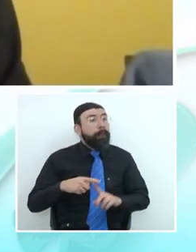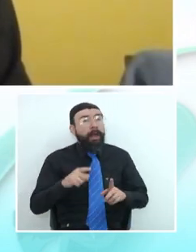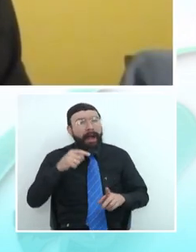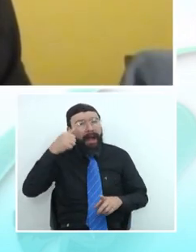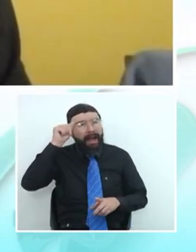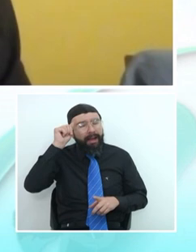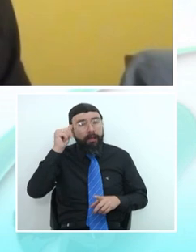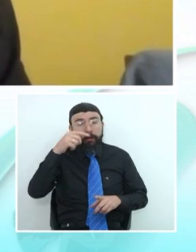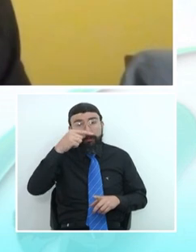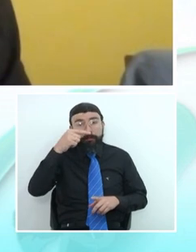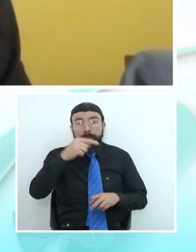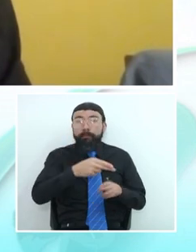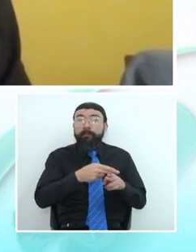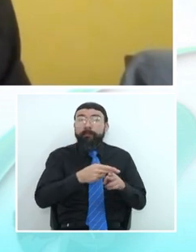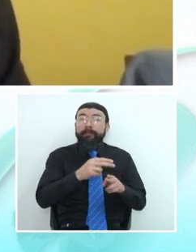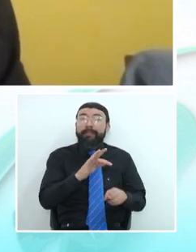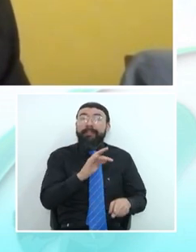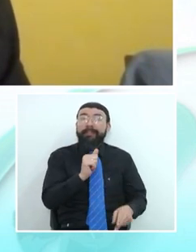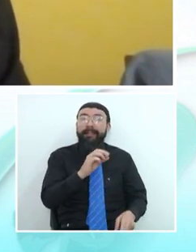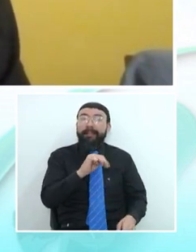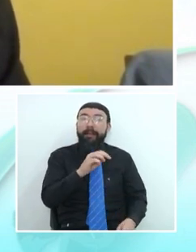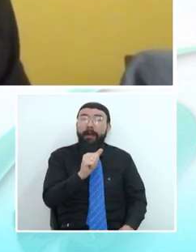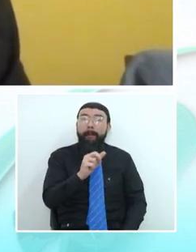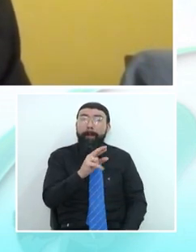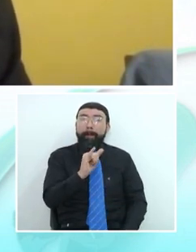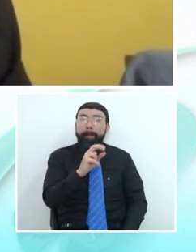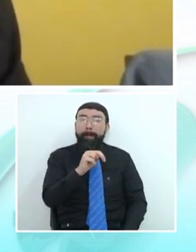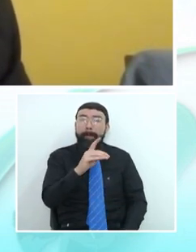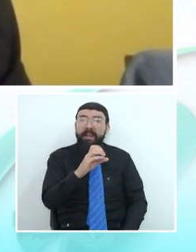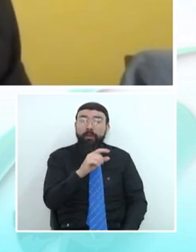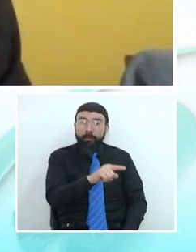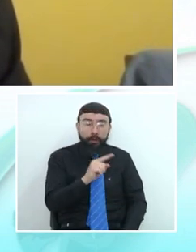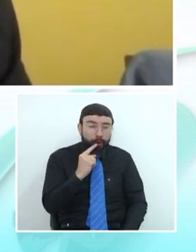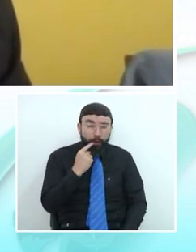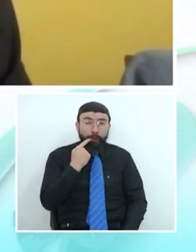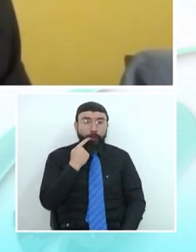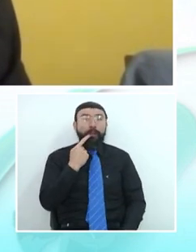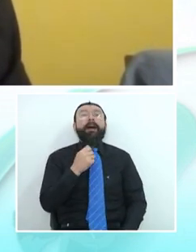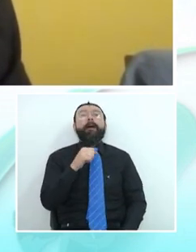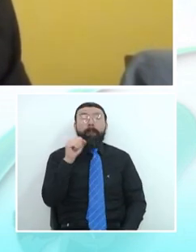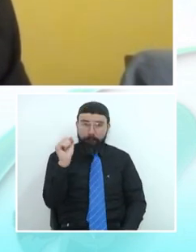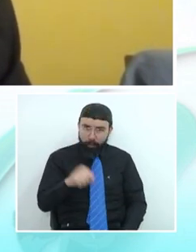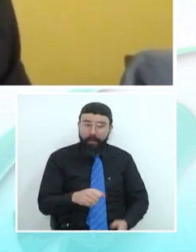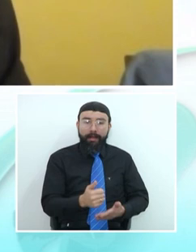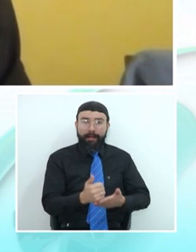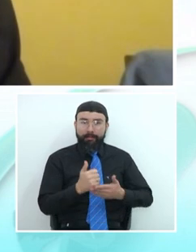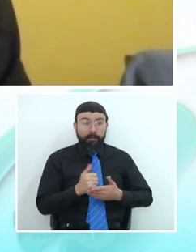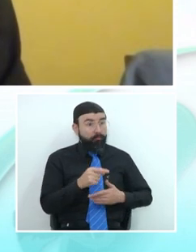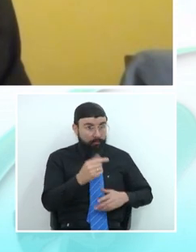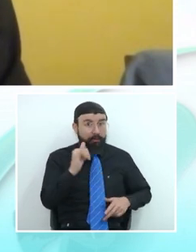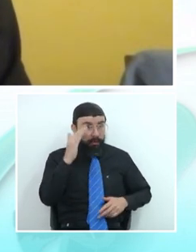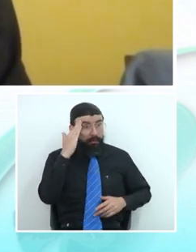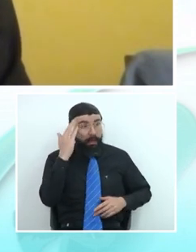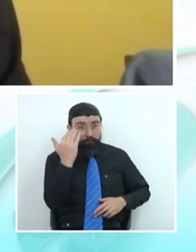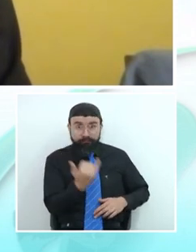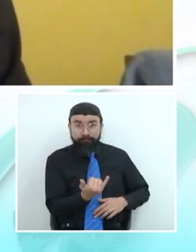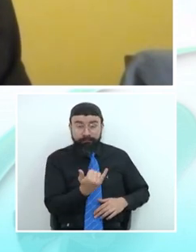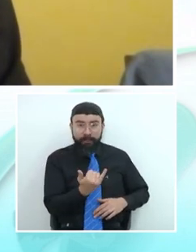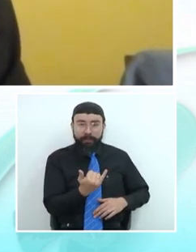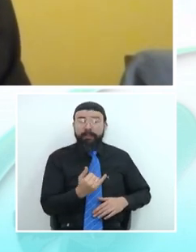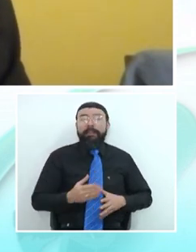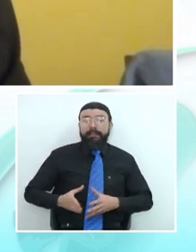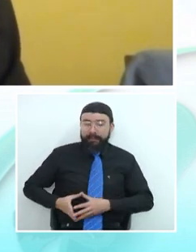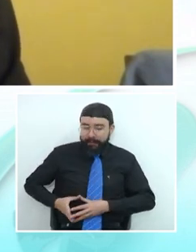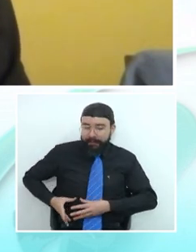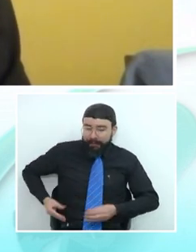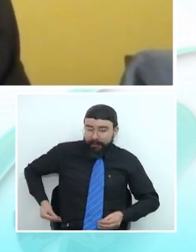el tamarindo, siendo una fruta ácida, sí la puede tomar, porque ya sabe, doctor Rojas, que el hígado y